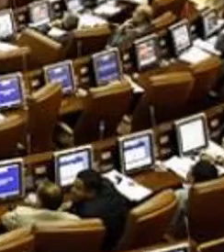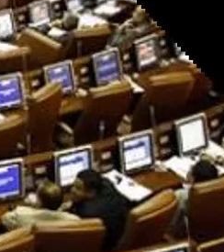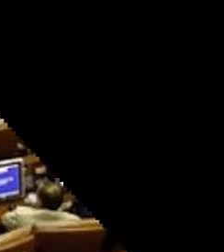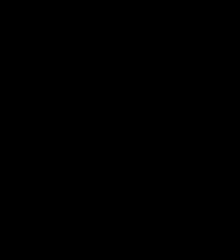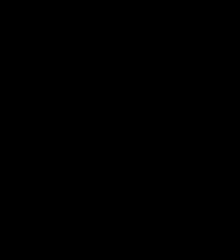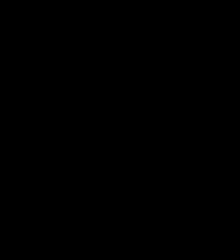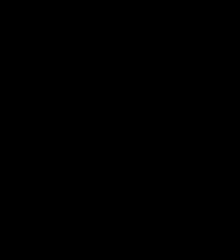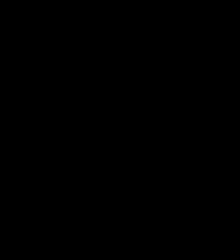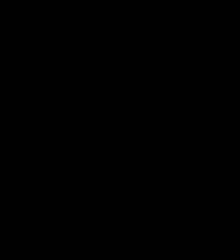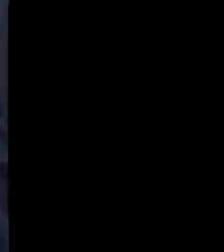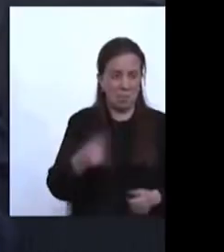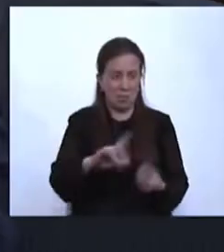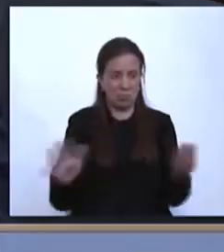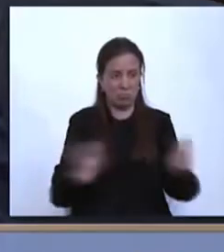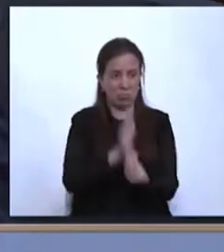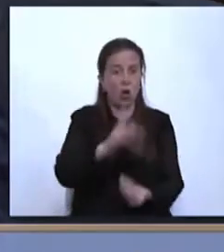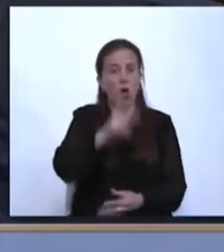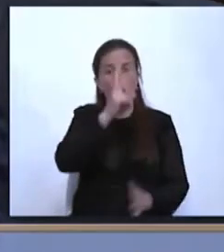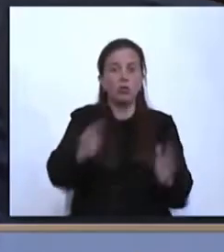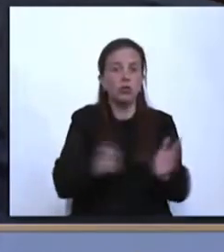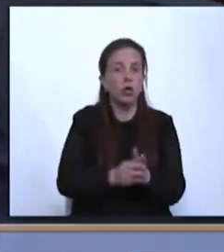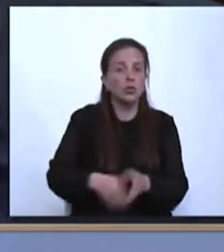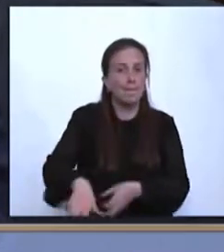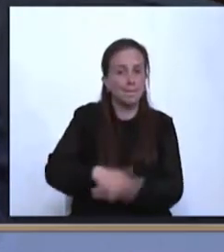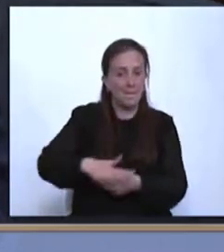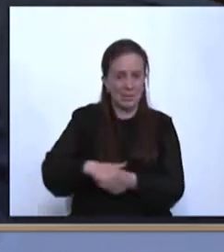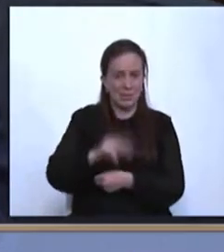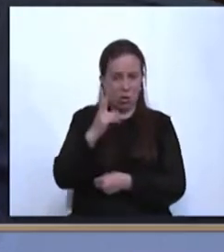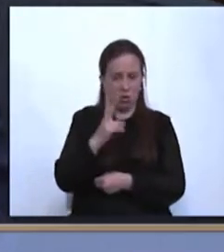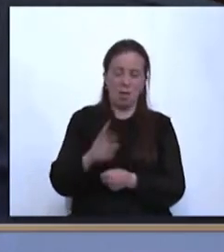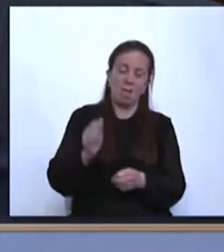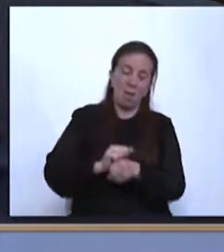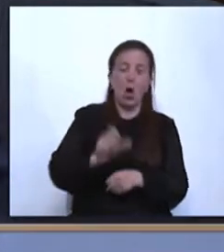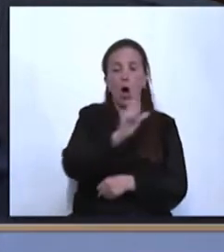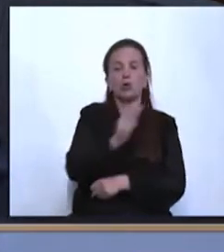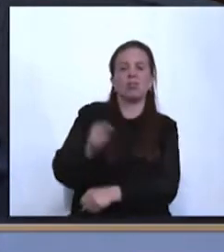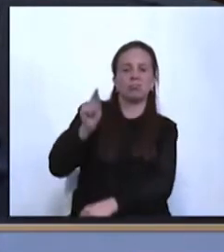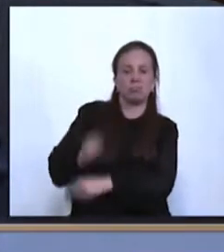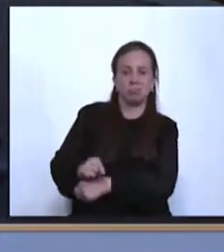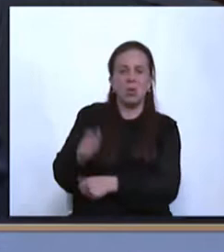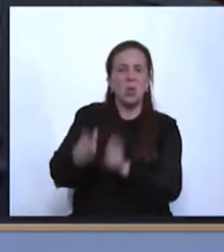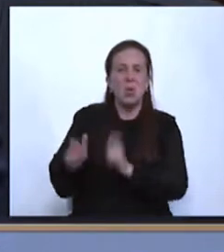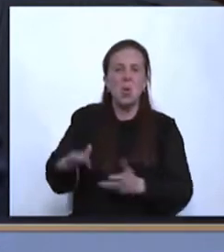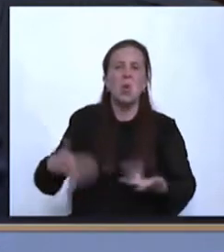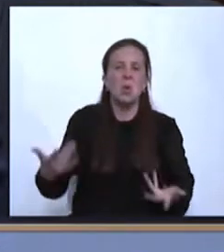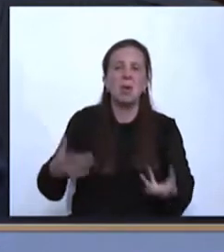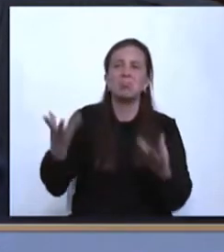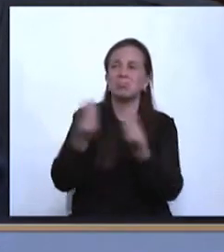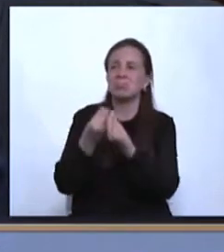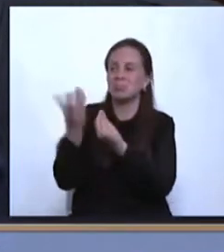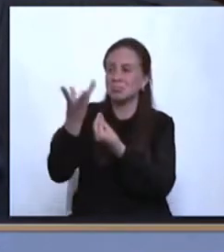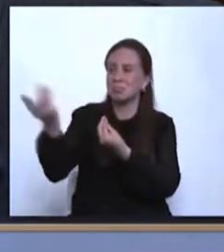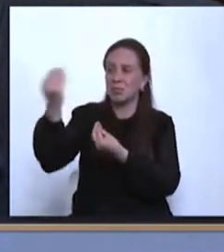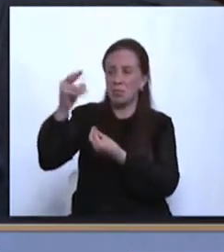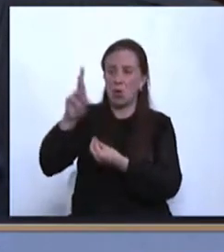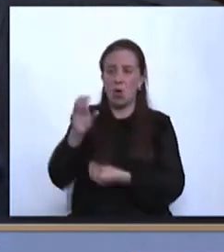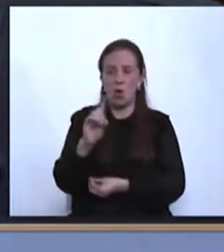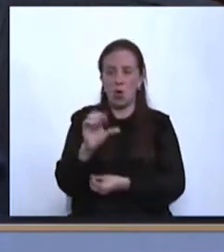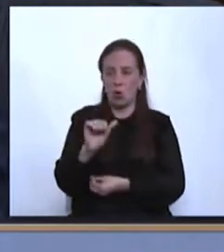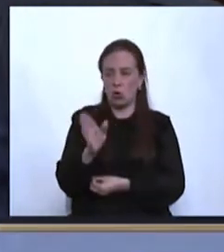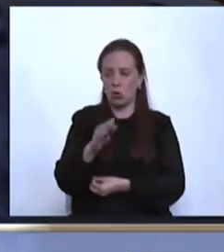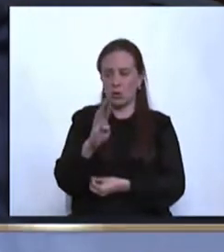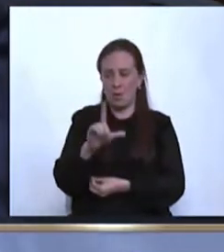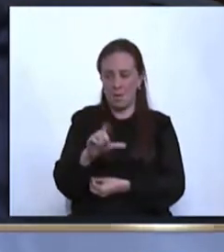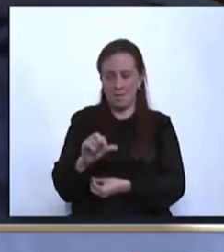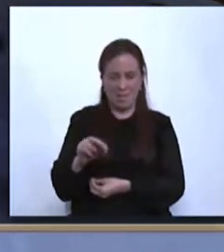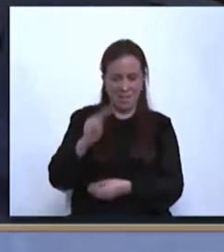equivalente al 3 por ciento de los votos válidos para senado de la república o al 50% del cociente electoral en el caso de las demás corporaciones conforme